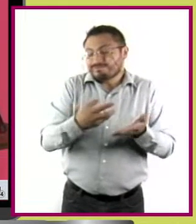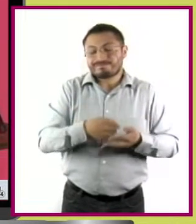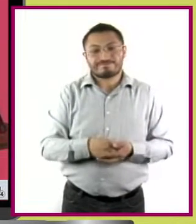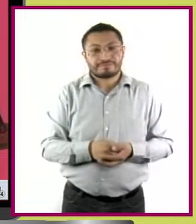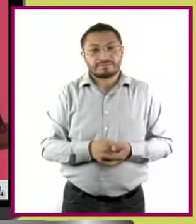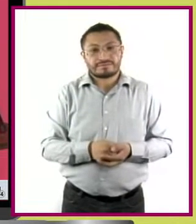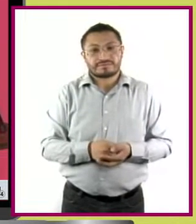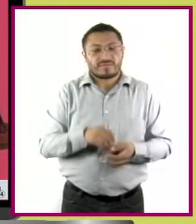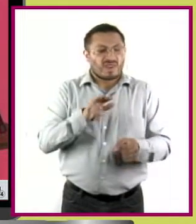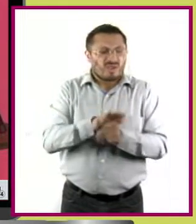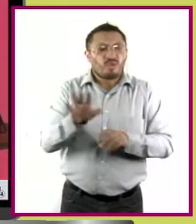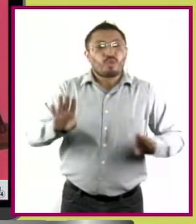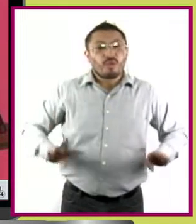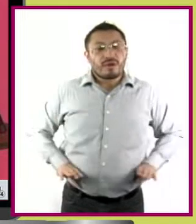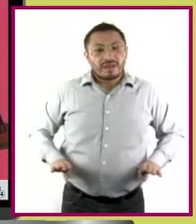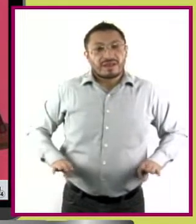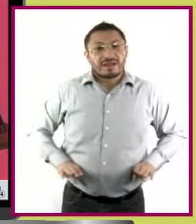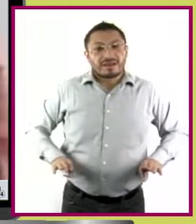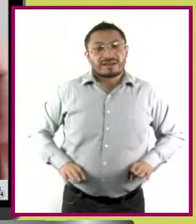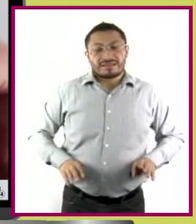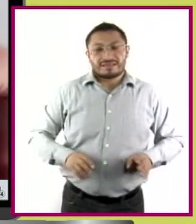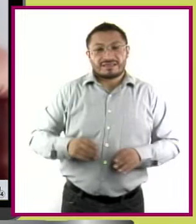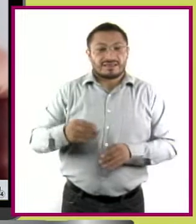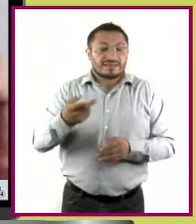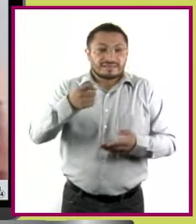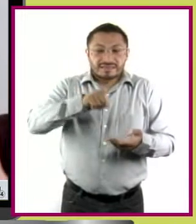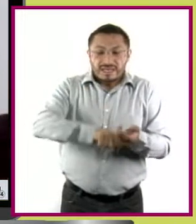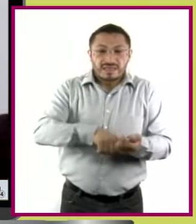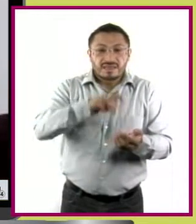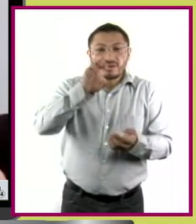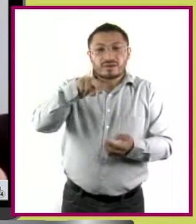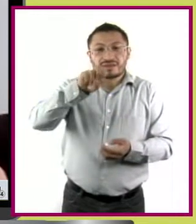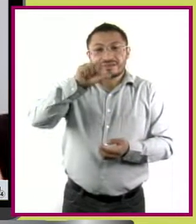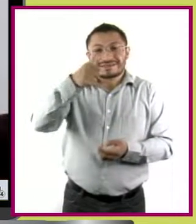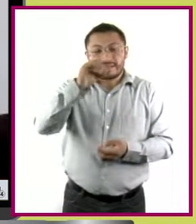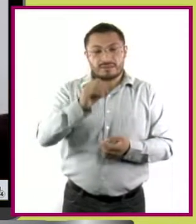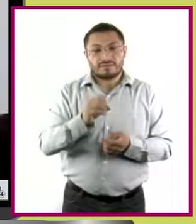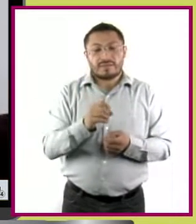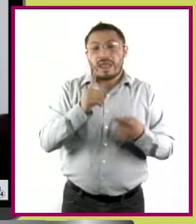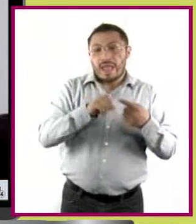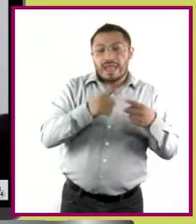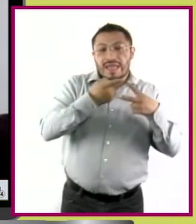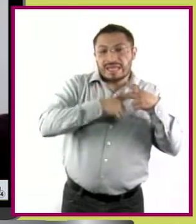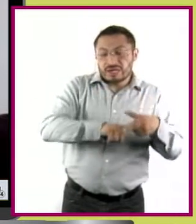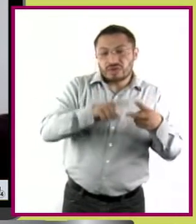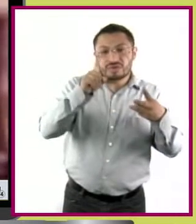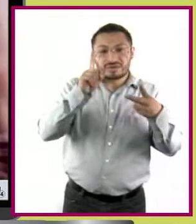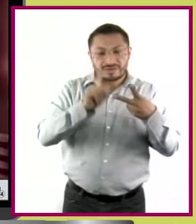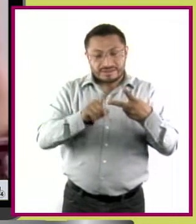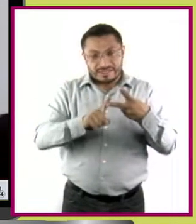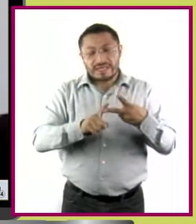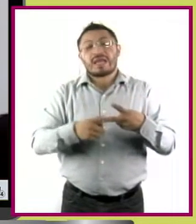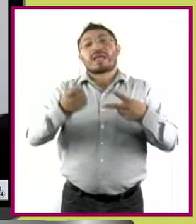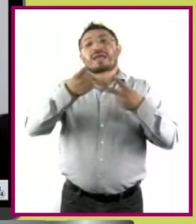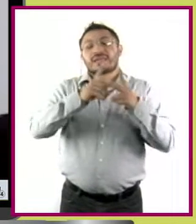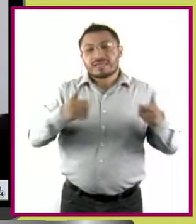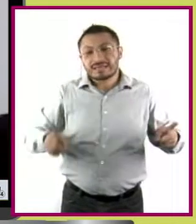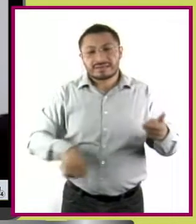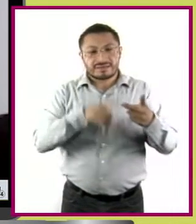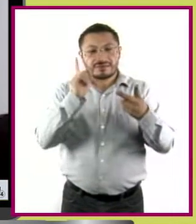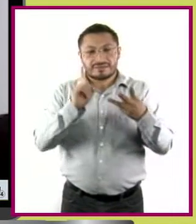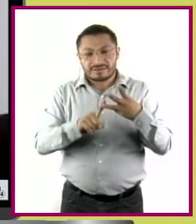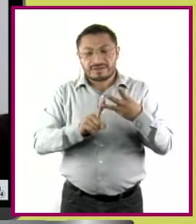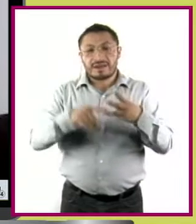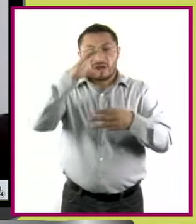elementos básicos debe tener para ti un ensayo? Introducción, desarrollo y conclusión. En la parte de la